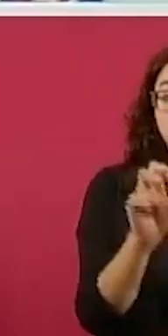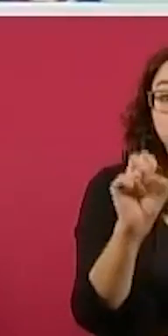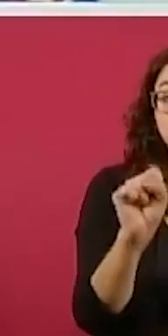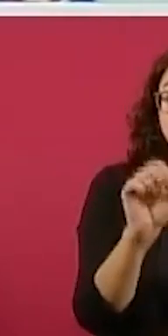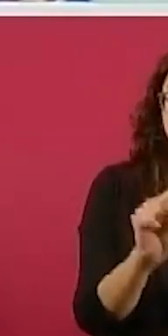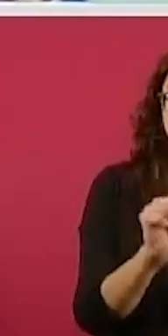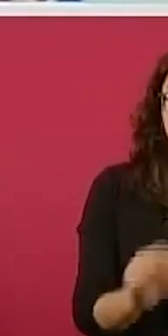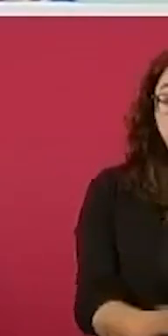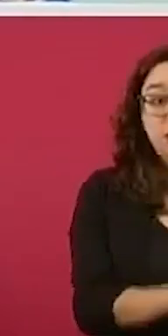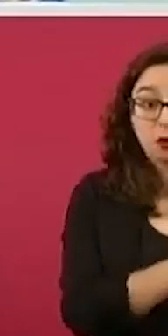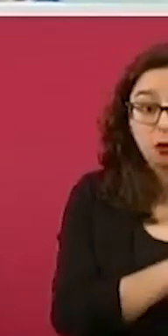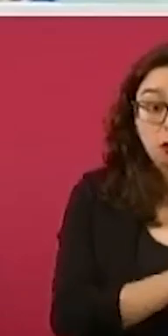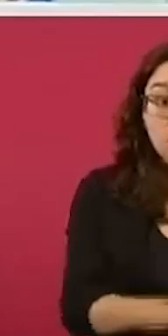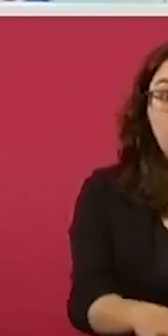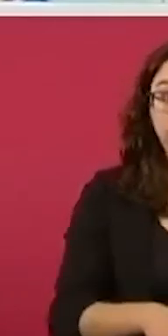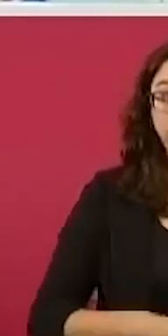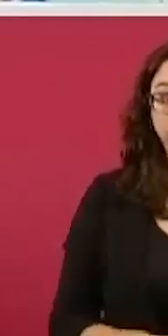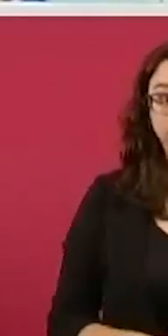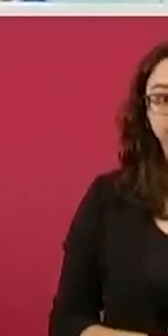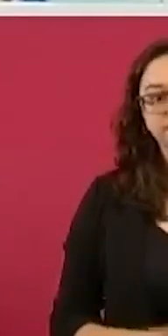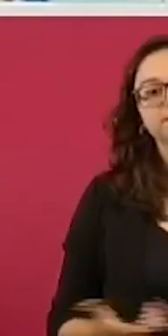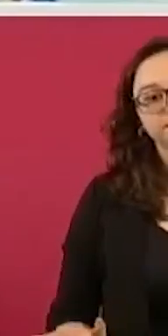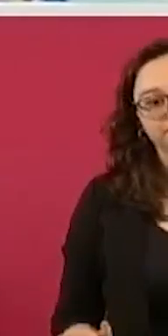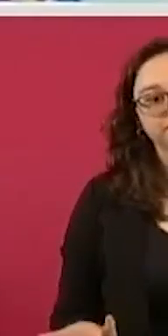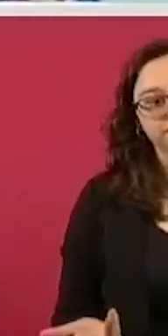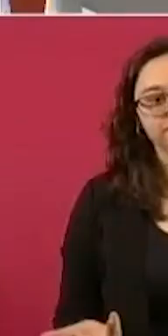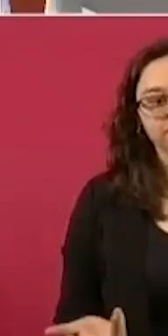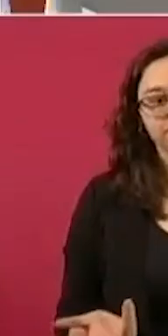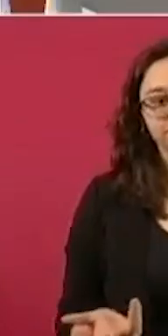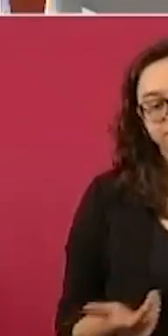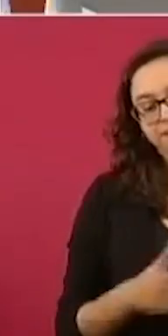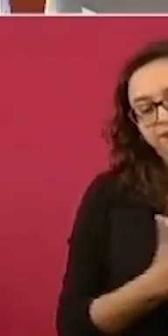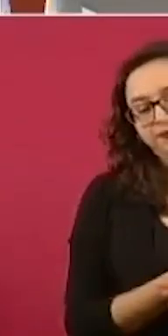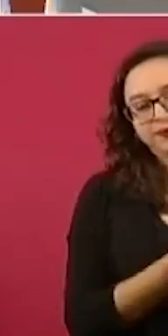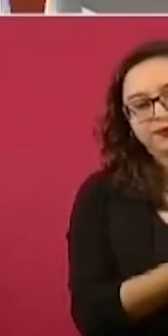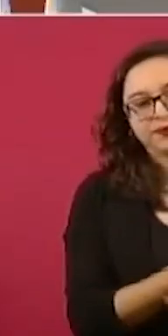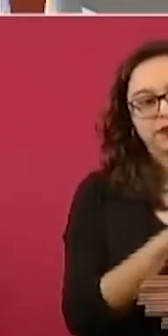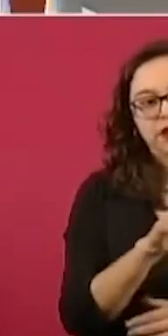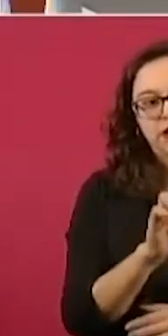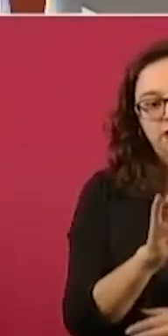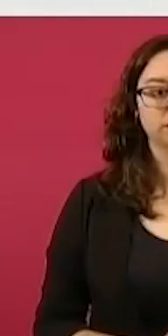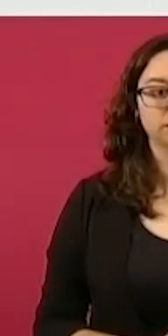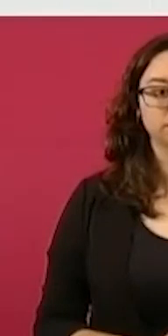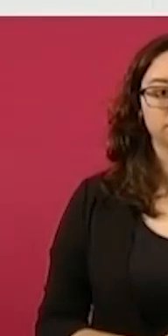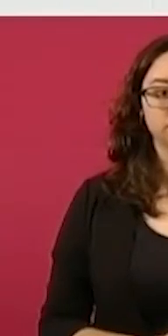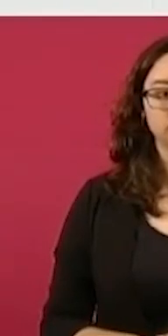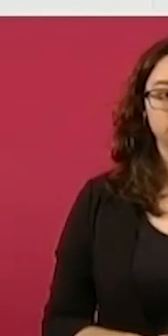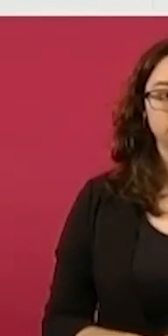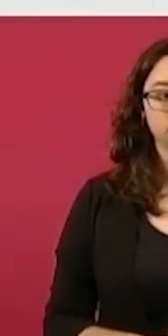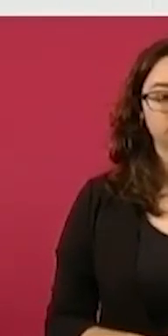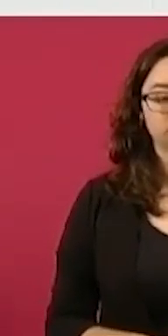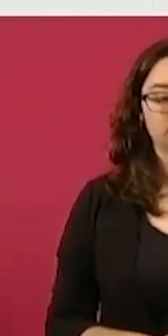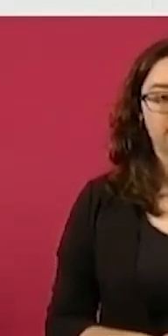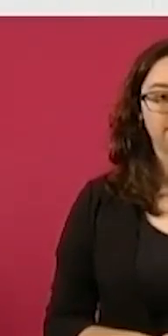diversos puntos del país en los últimos días, que dejaron centenares de muertos y heridos, principalmente en el norte del país.